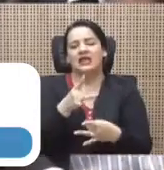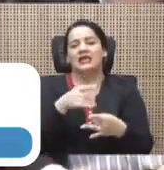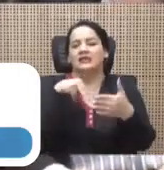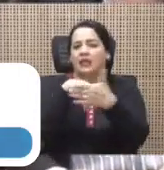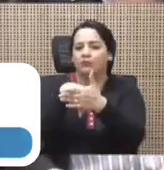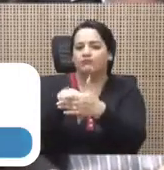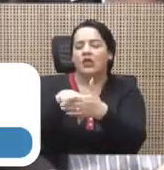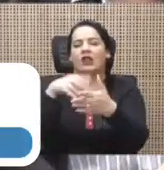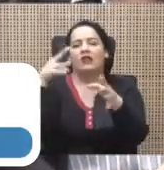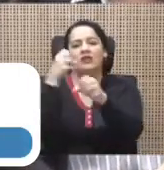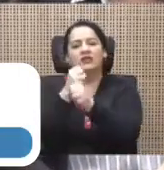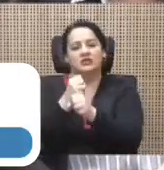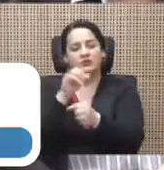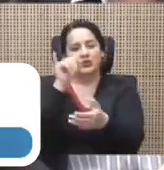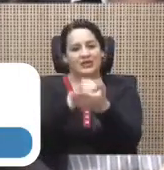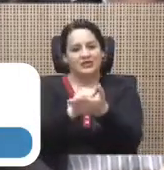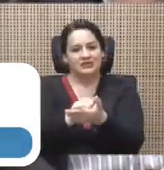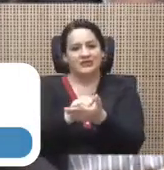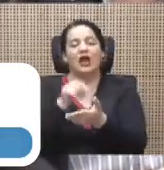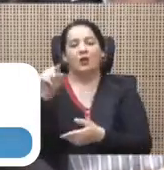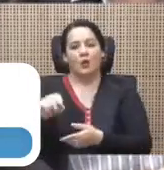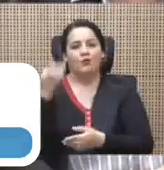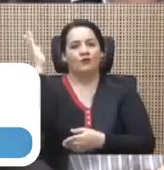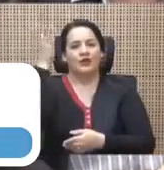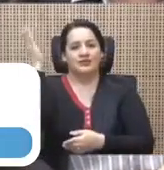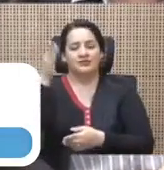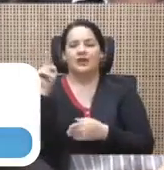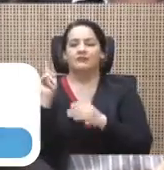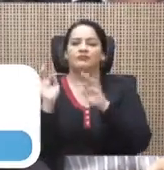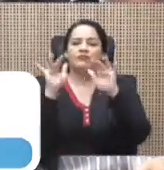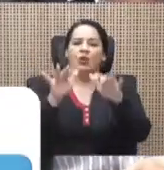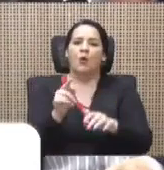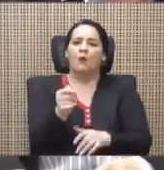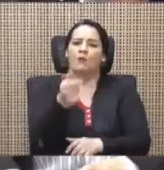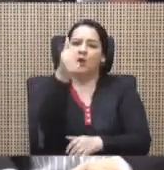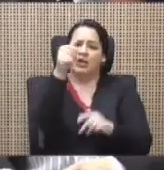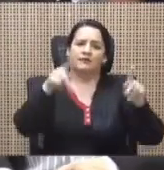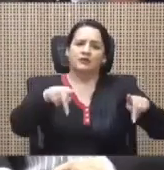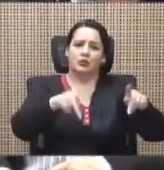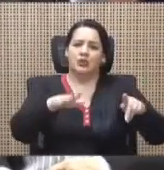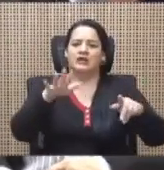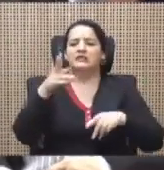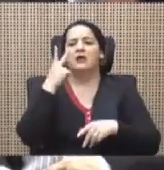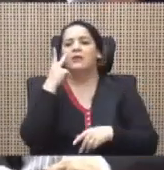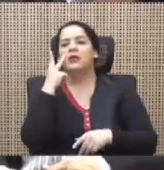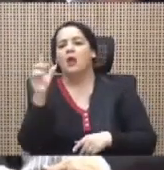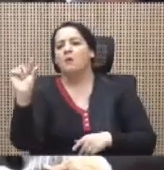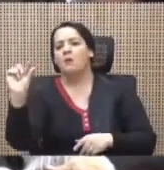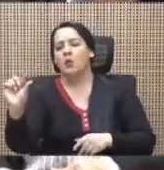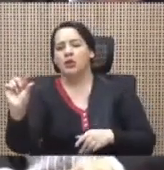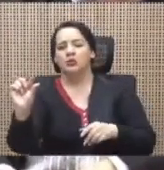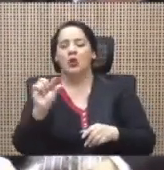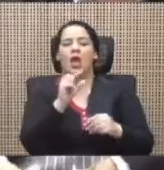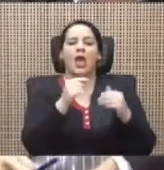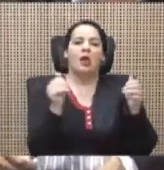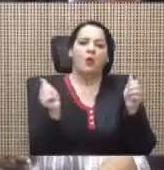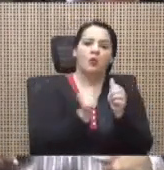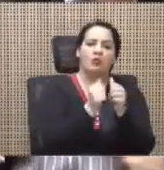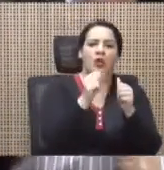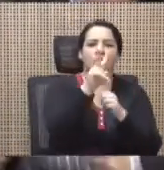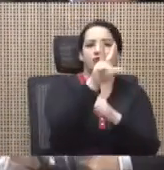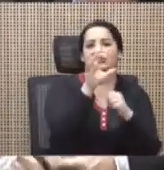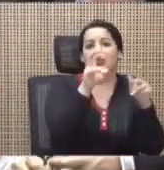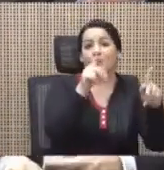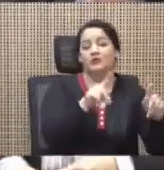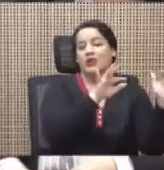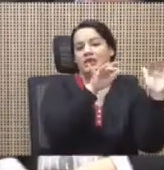esta conferencia. Al plantón llegaron unas pocas personas que realmente se veían cuatro gatos a la par de los 200 que llenaron el auditorio y